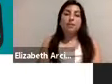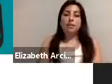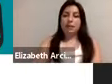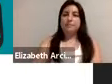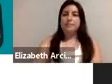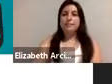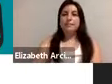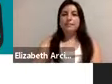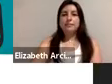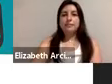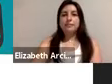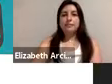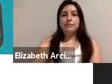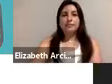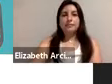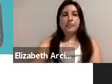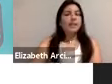sienta cómoda.